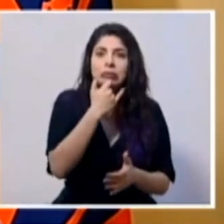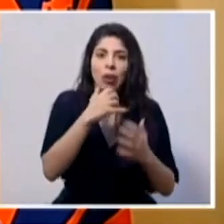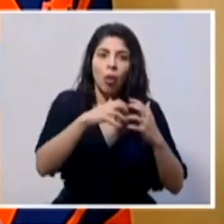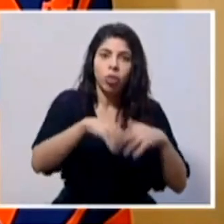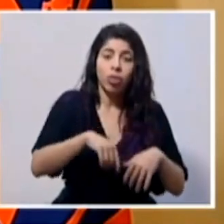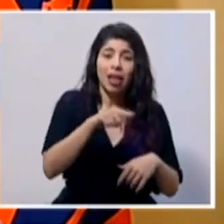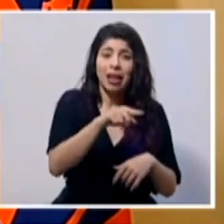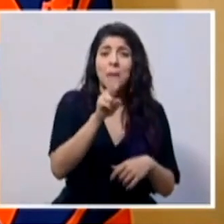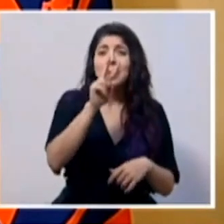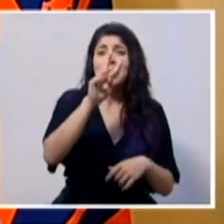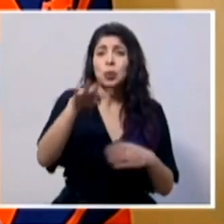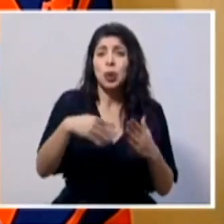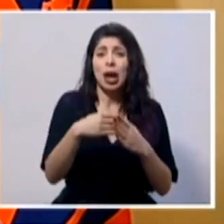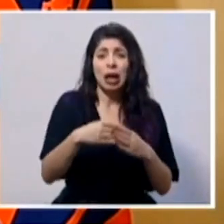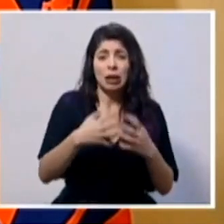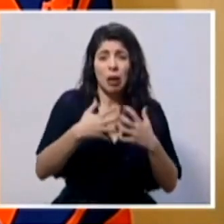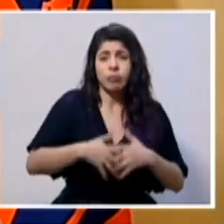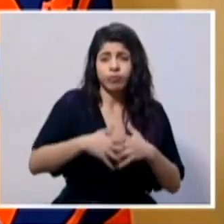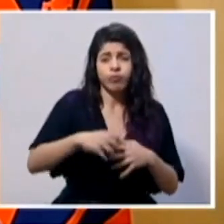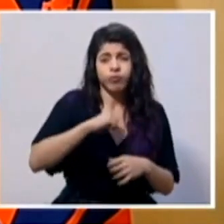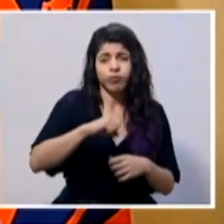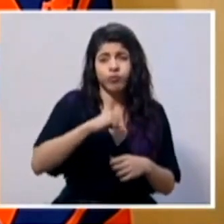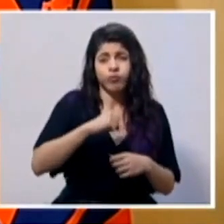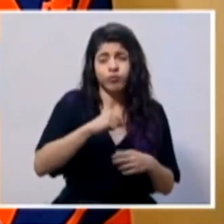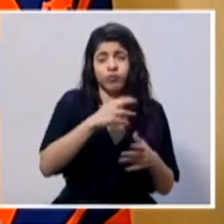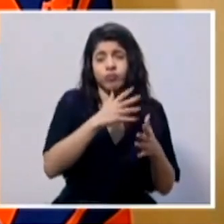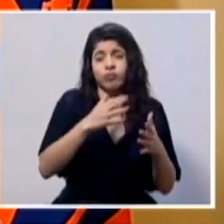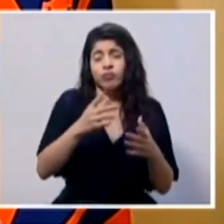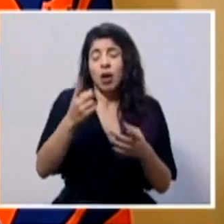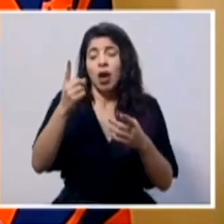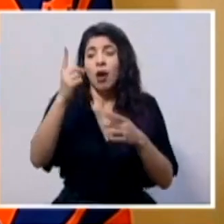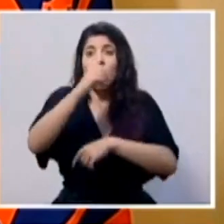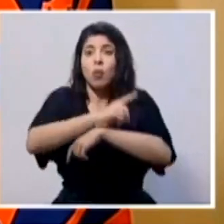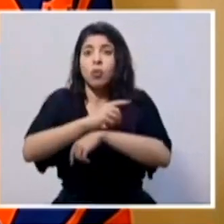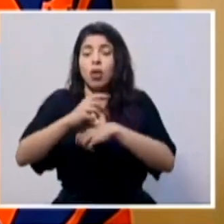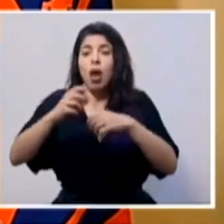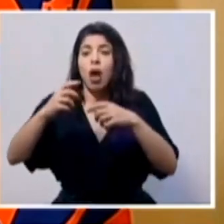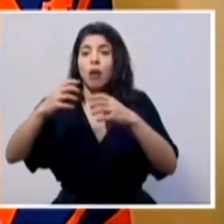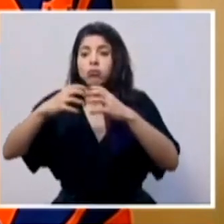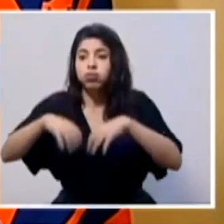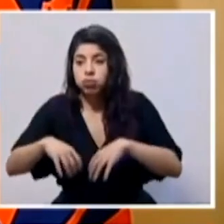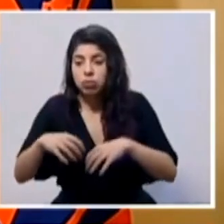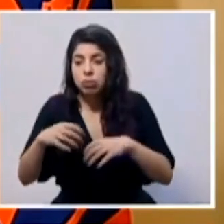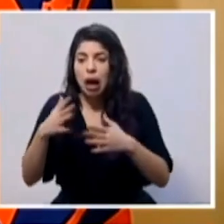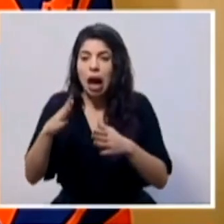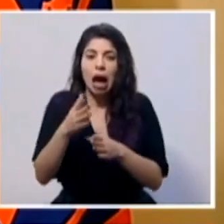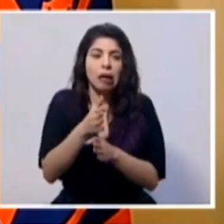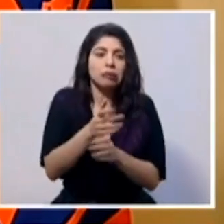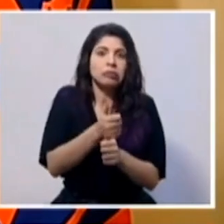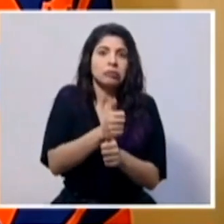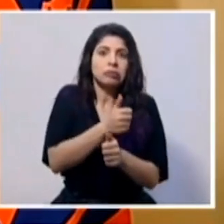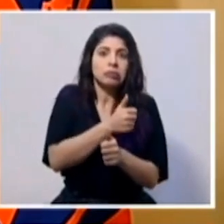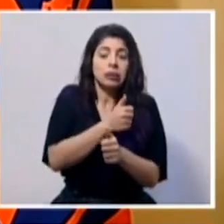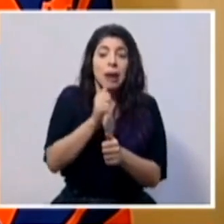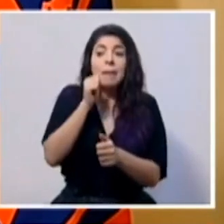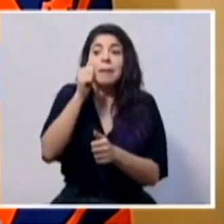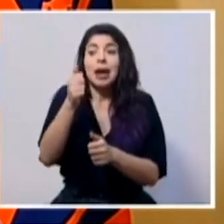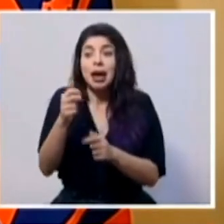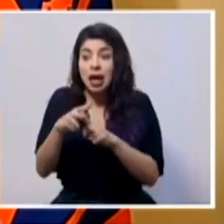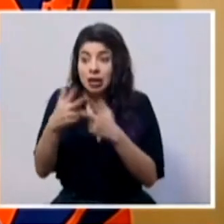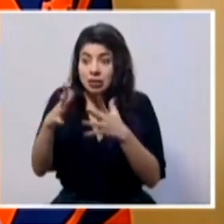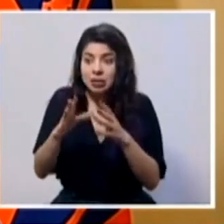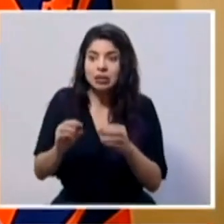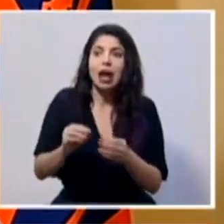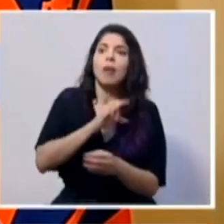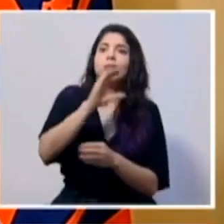funcionando 24/7. Entonces, los días que fallan se acumula un poco, se trata de retomar al día siguiente, se refuerza los